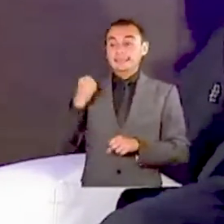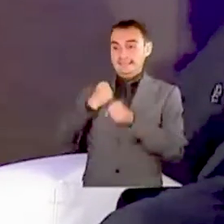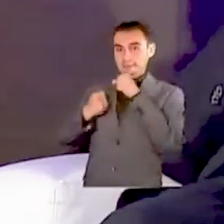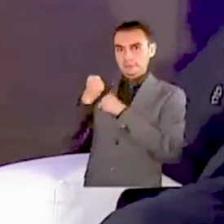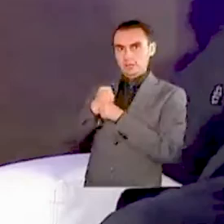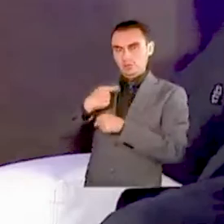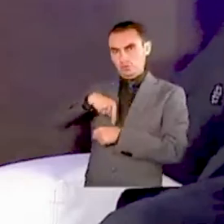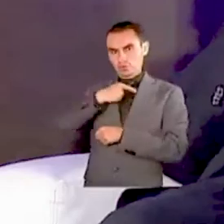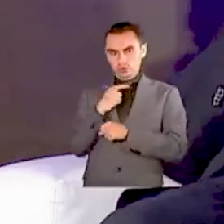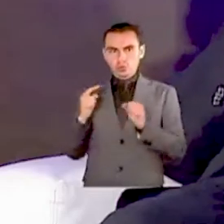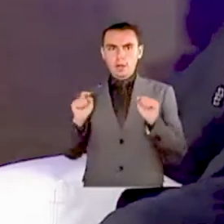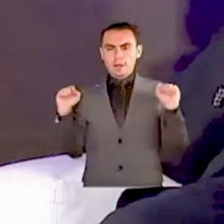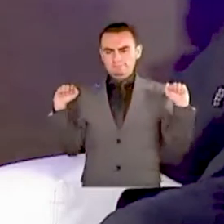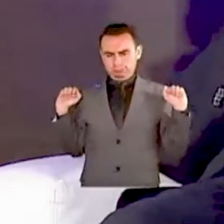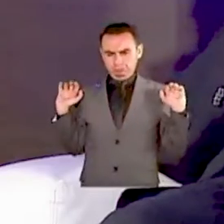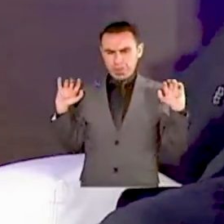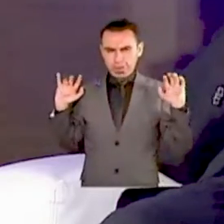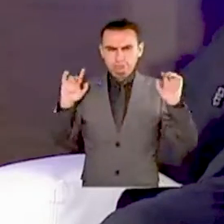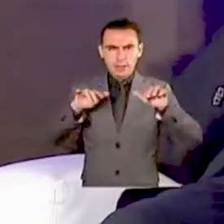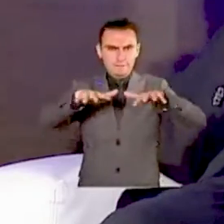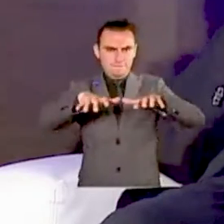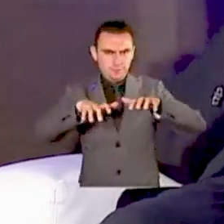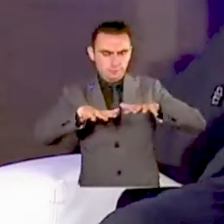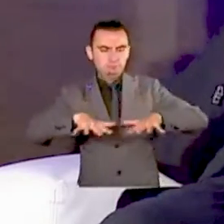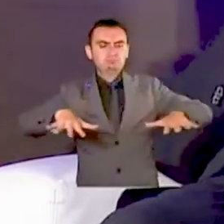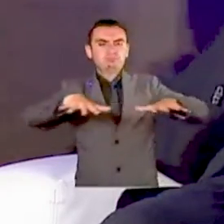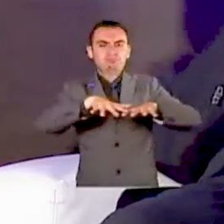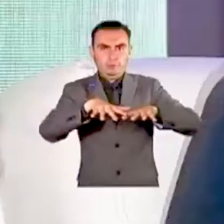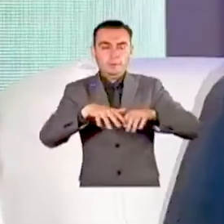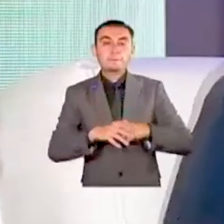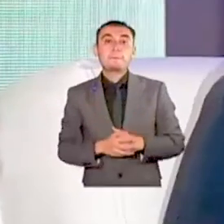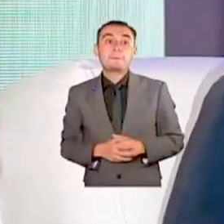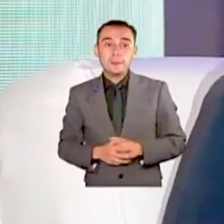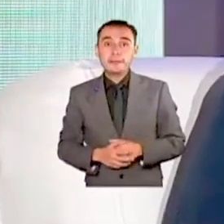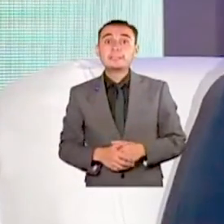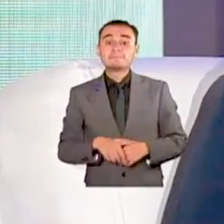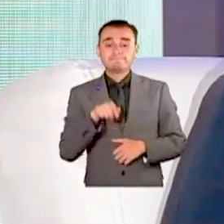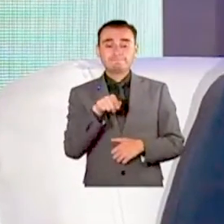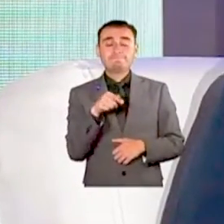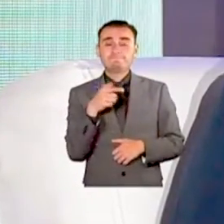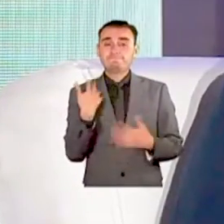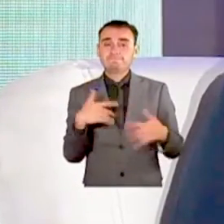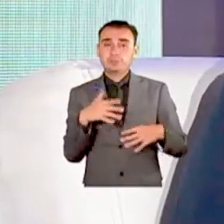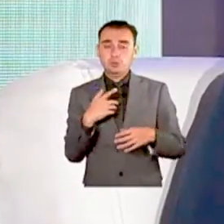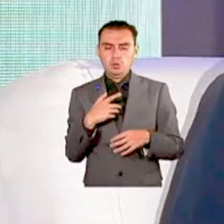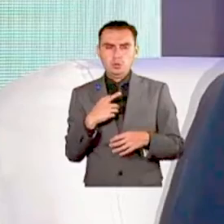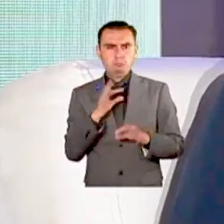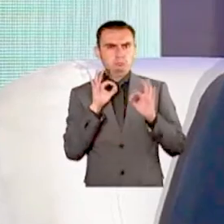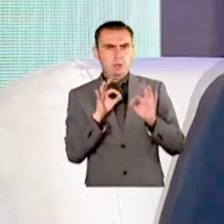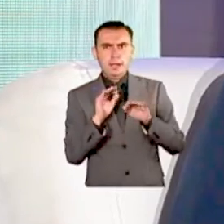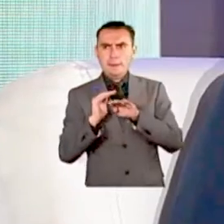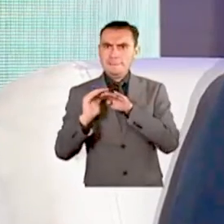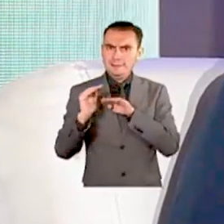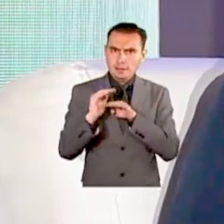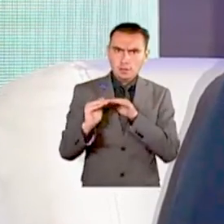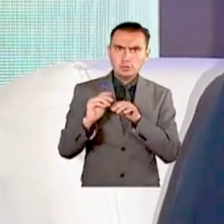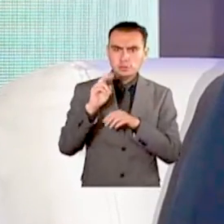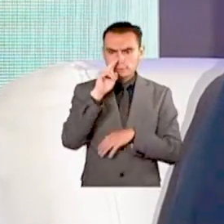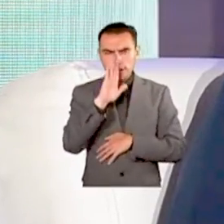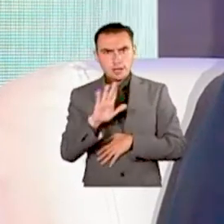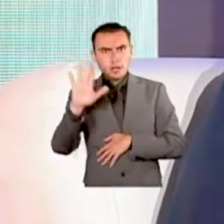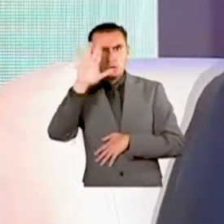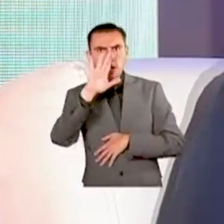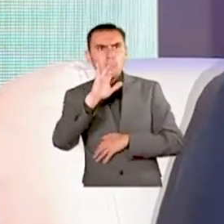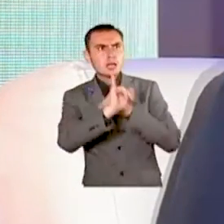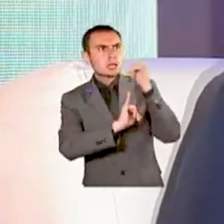un Congreso de Justicia Transicional con las delegadas que fue francamente exitoso, Allí tuvimos invitados nacionales, internacionales,